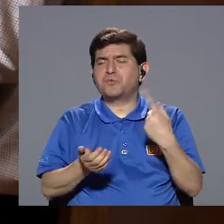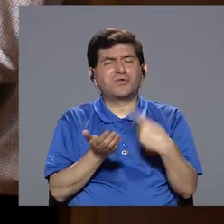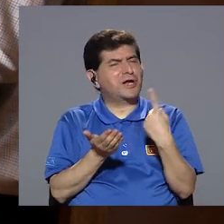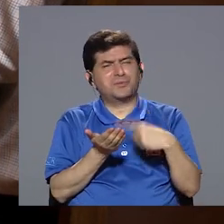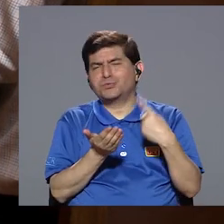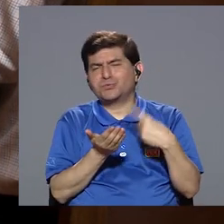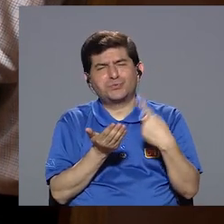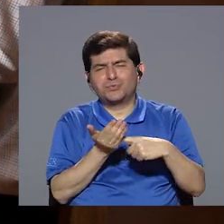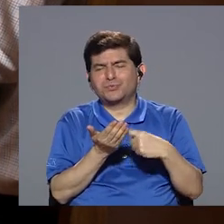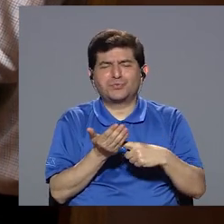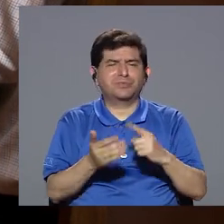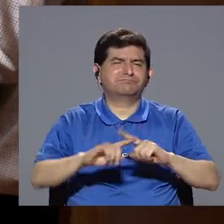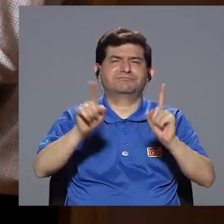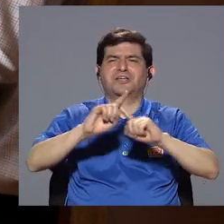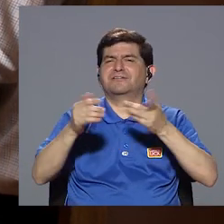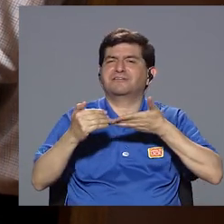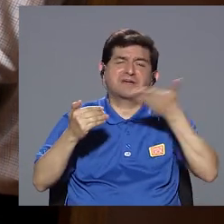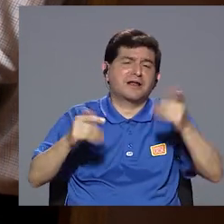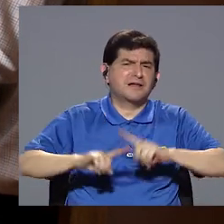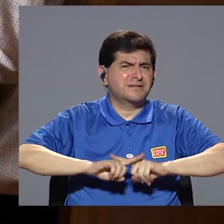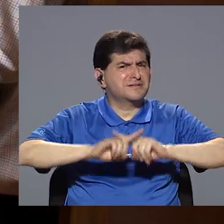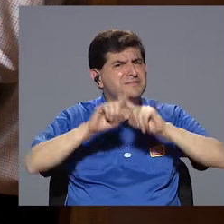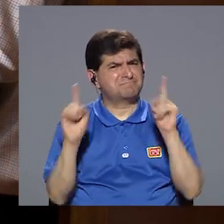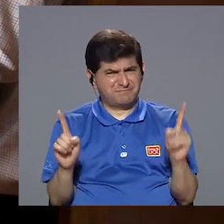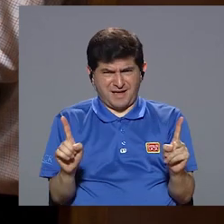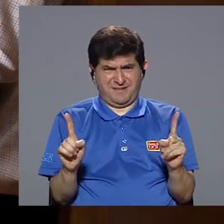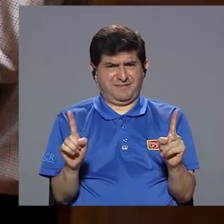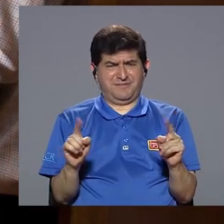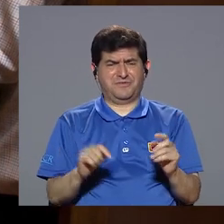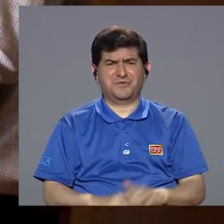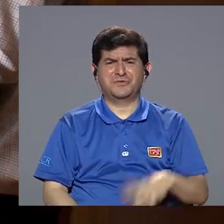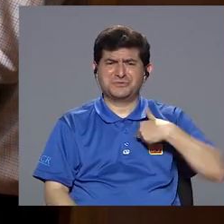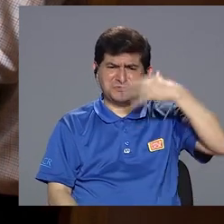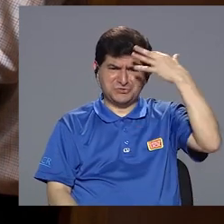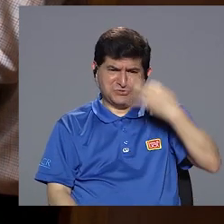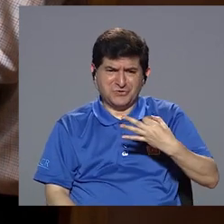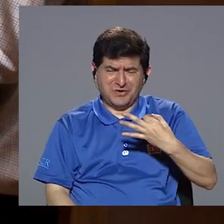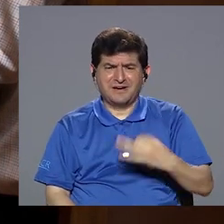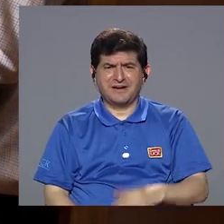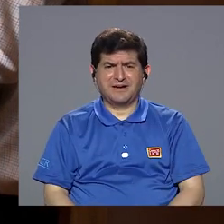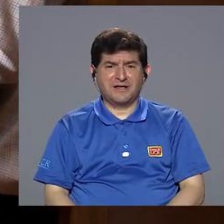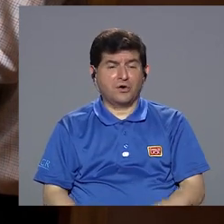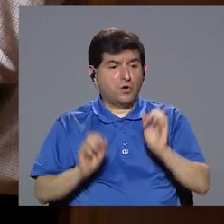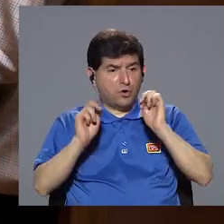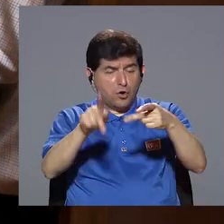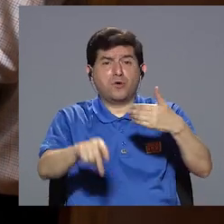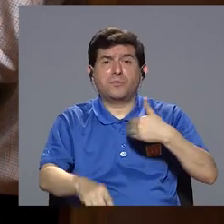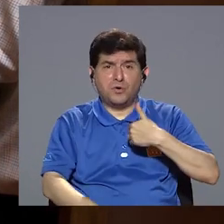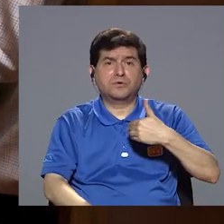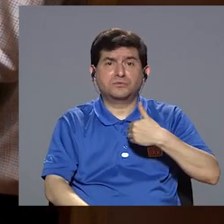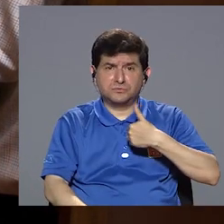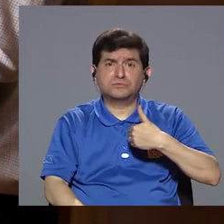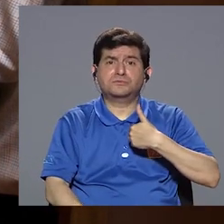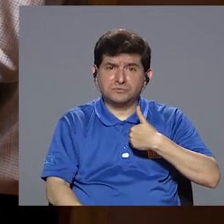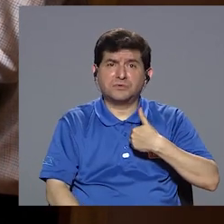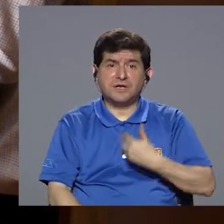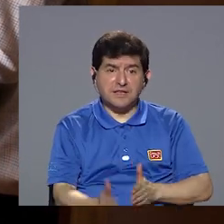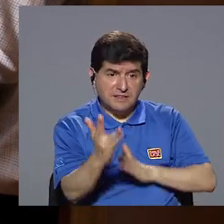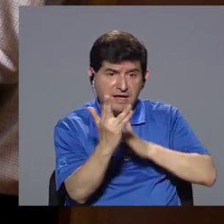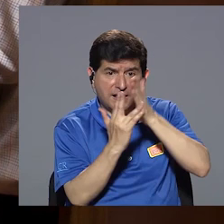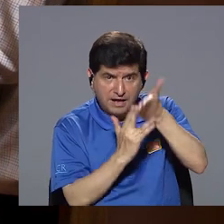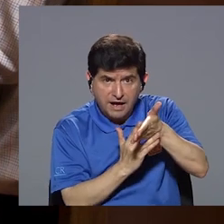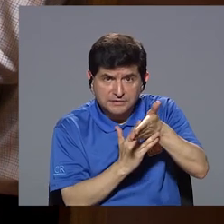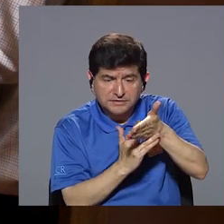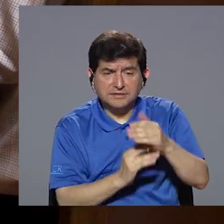esto podemos siempre discutir y polemizar sin embargo creo que aquí hay una oportunidad